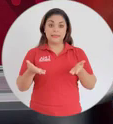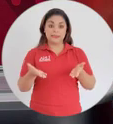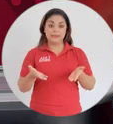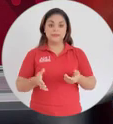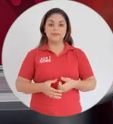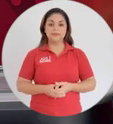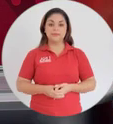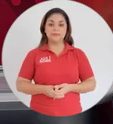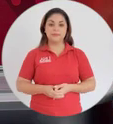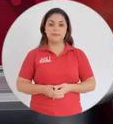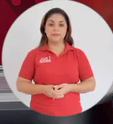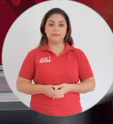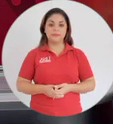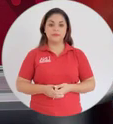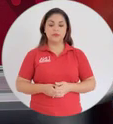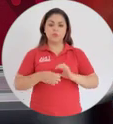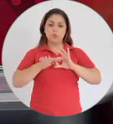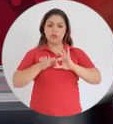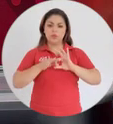está